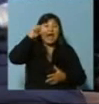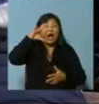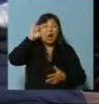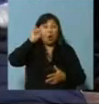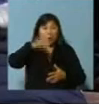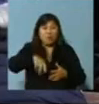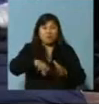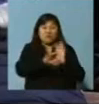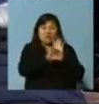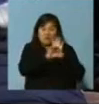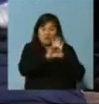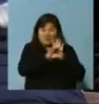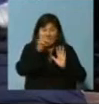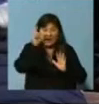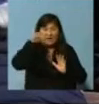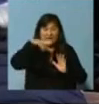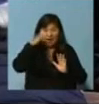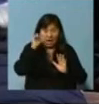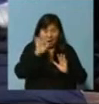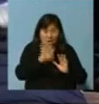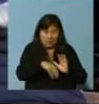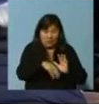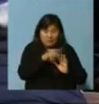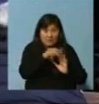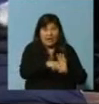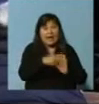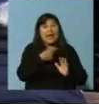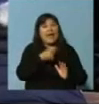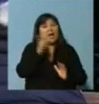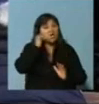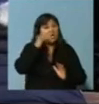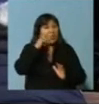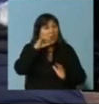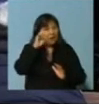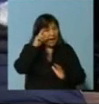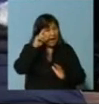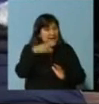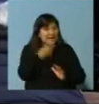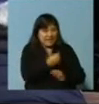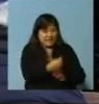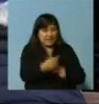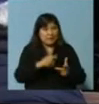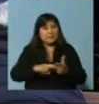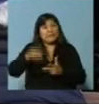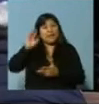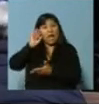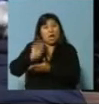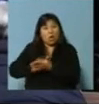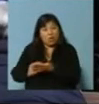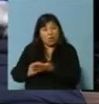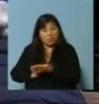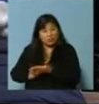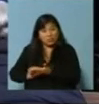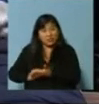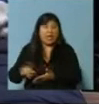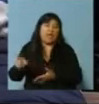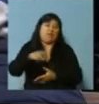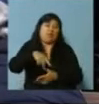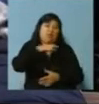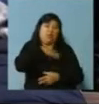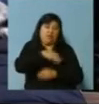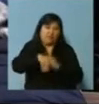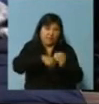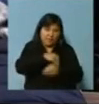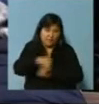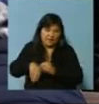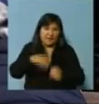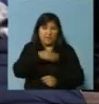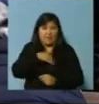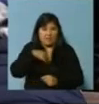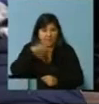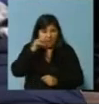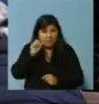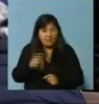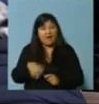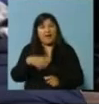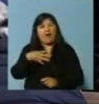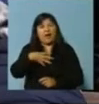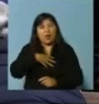los diputados, vocales, padres de familia, alumnos,